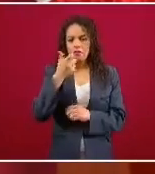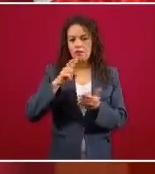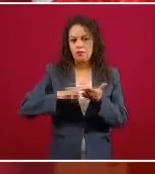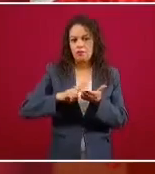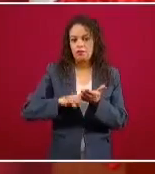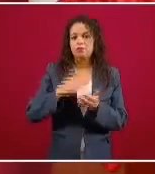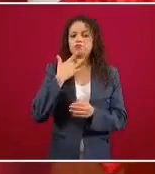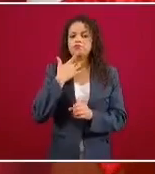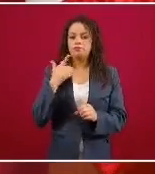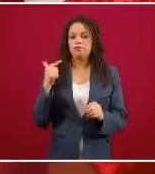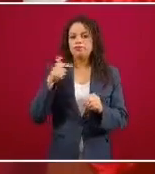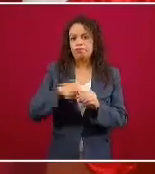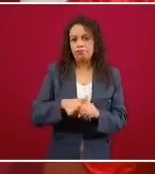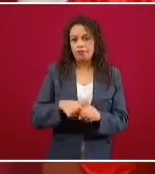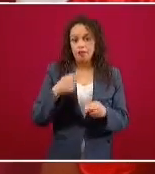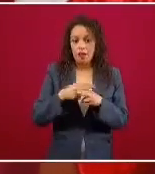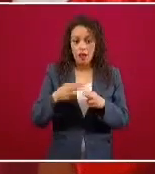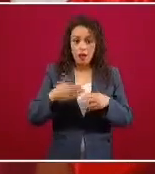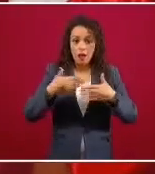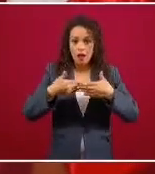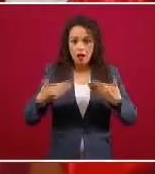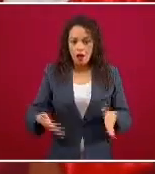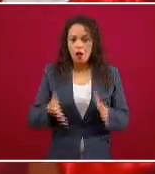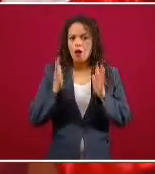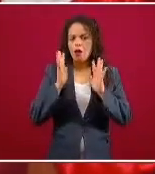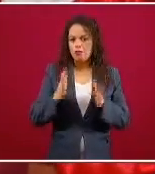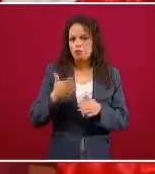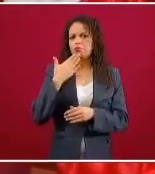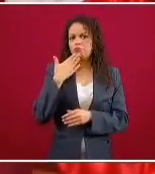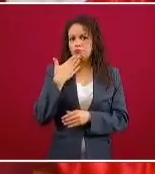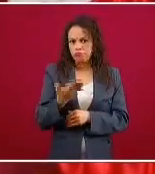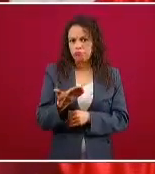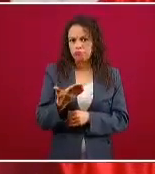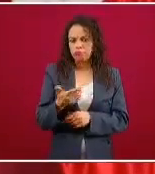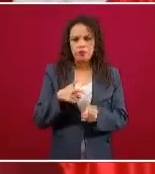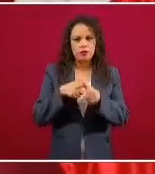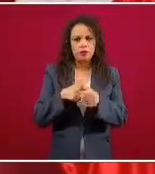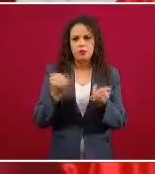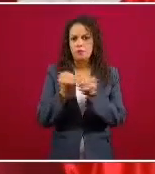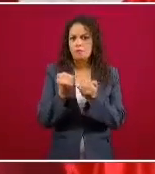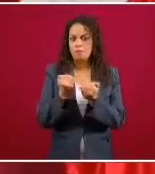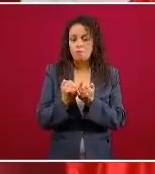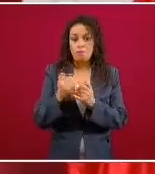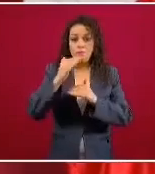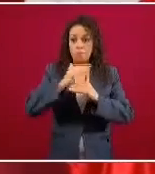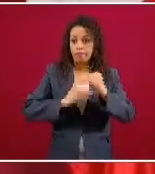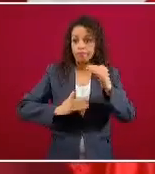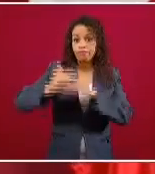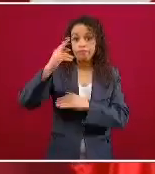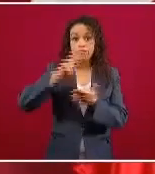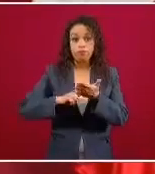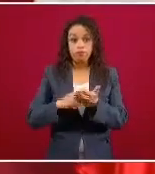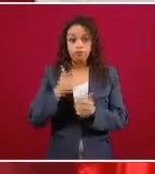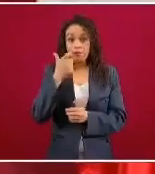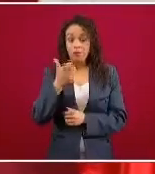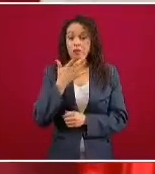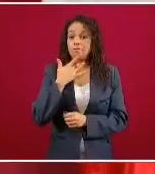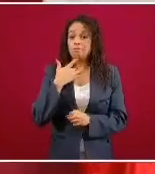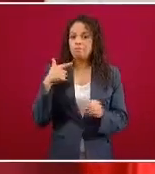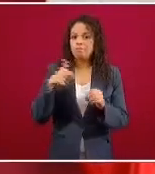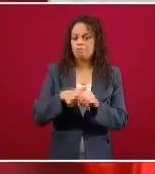se ofreció y se ha cumplido, que no haya aumentos en los precios de las